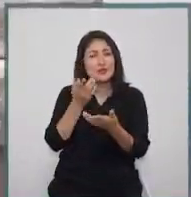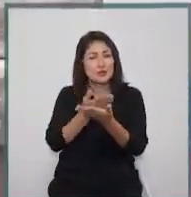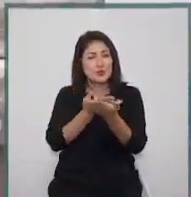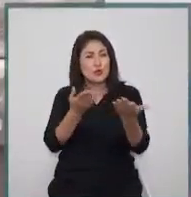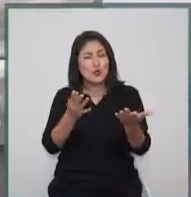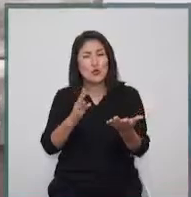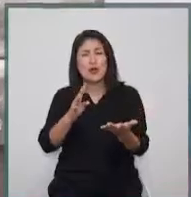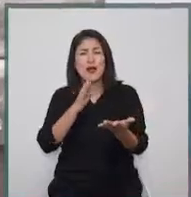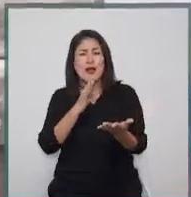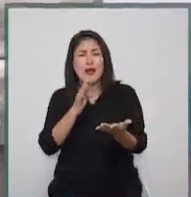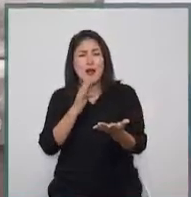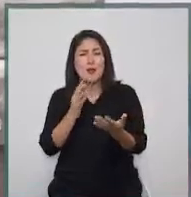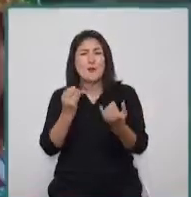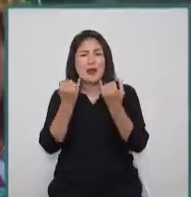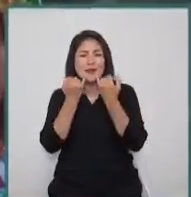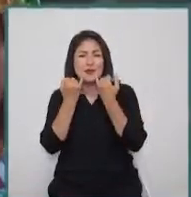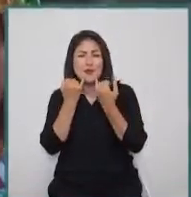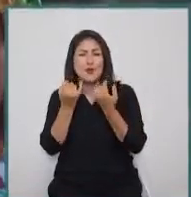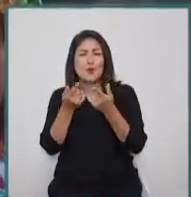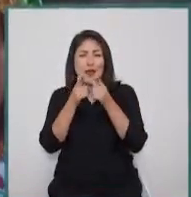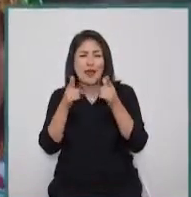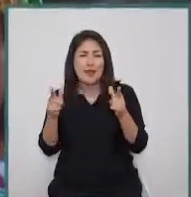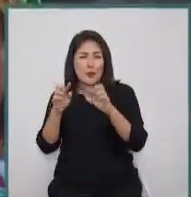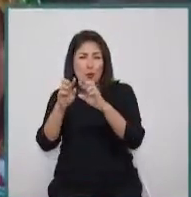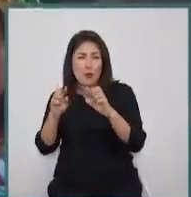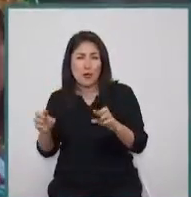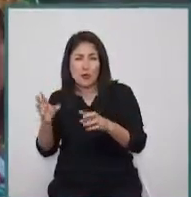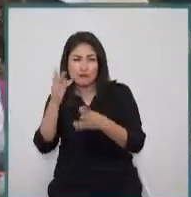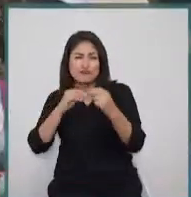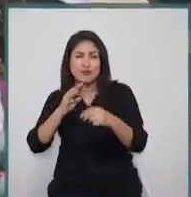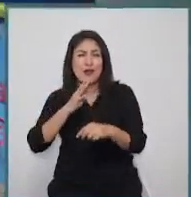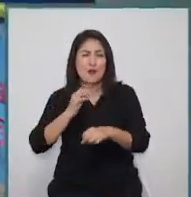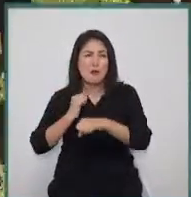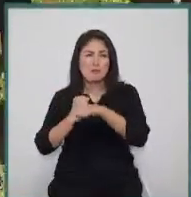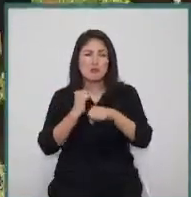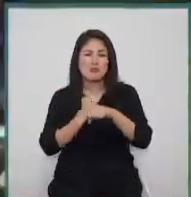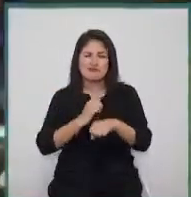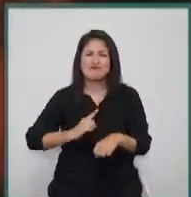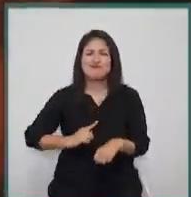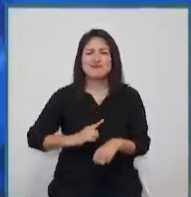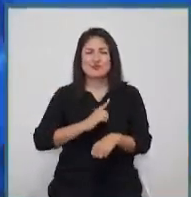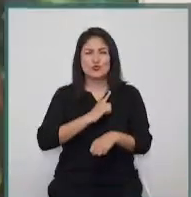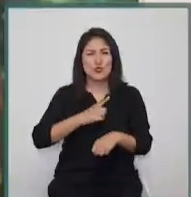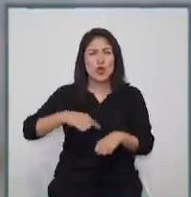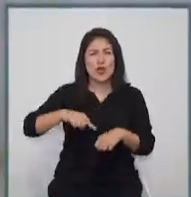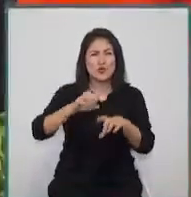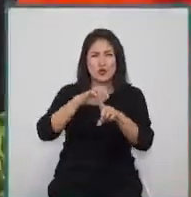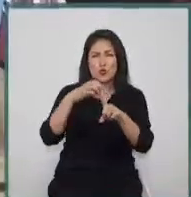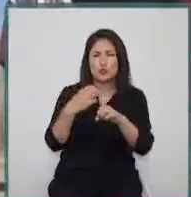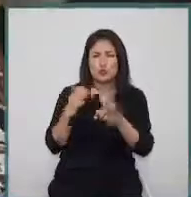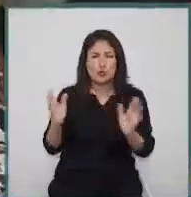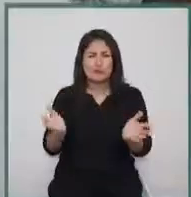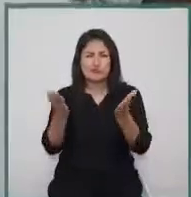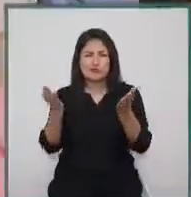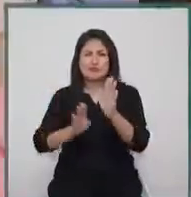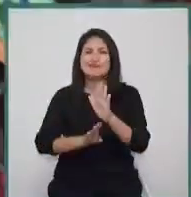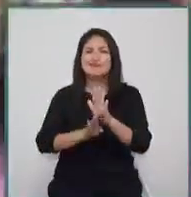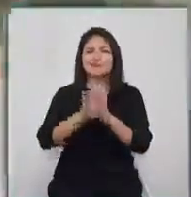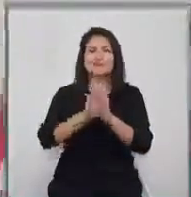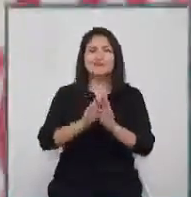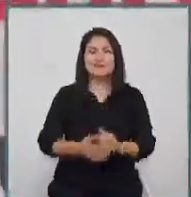en los hablantes de lenguas indígenas y con ello avanzar en la reivindicación de sus pueblos y las culturas que estas lenguas